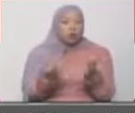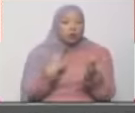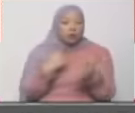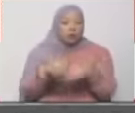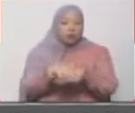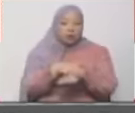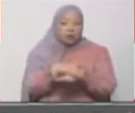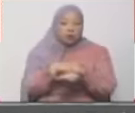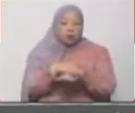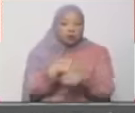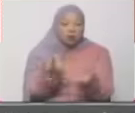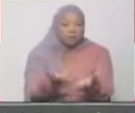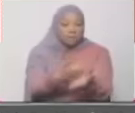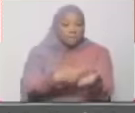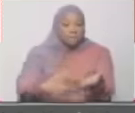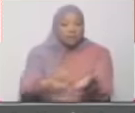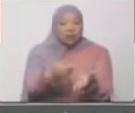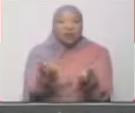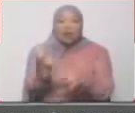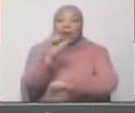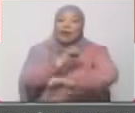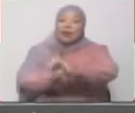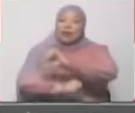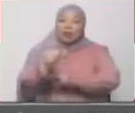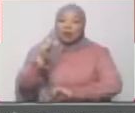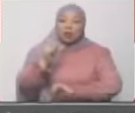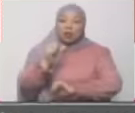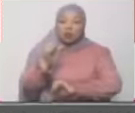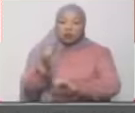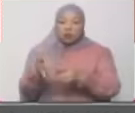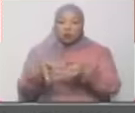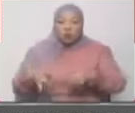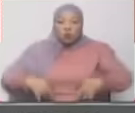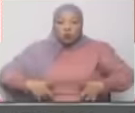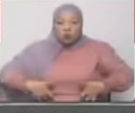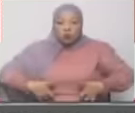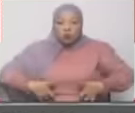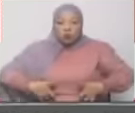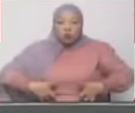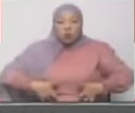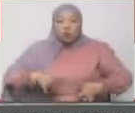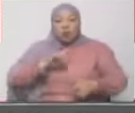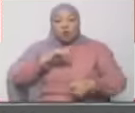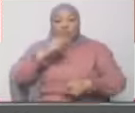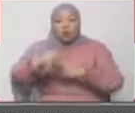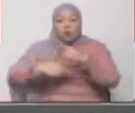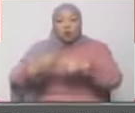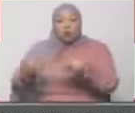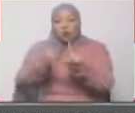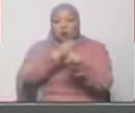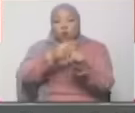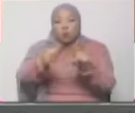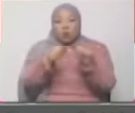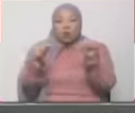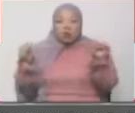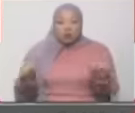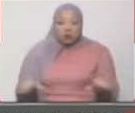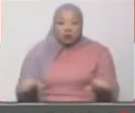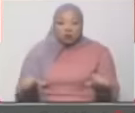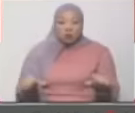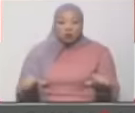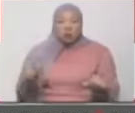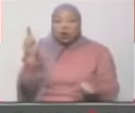mis llagas, toca mi costado. Aquí están las huellas de la tortura del imperio en